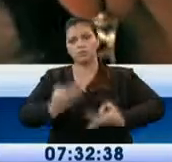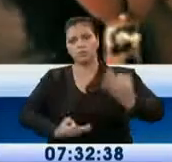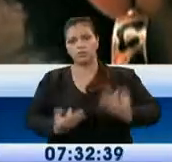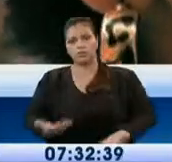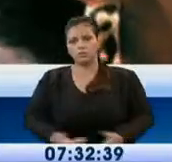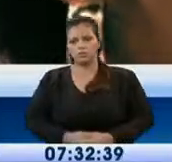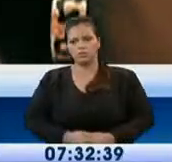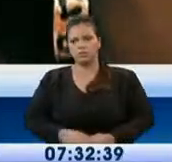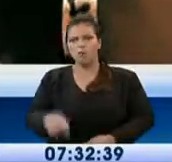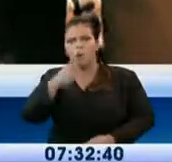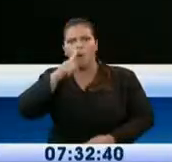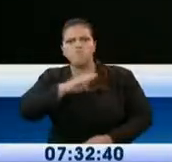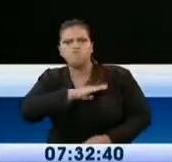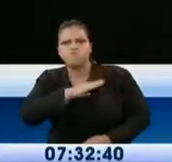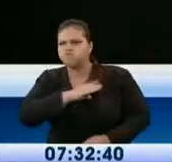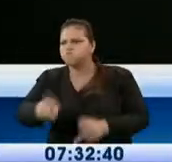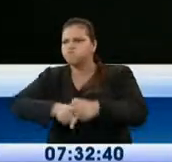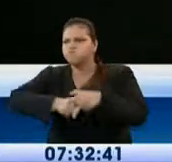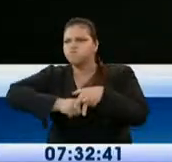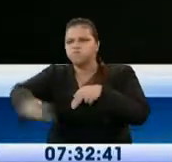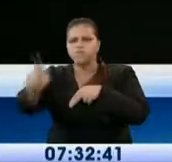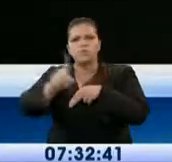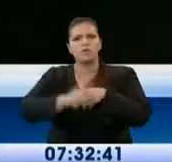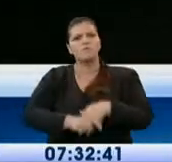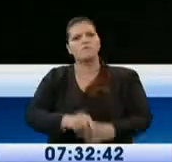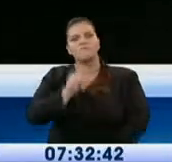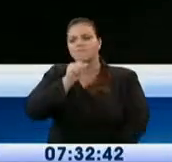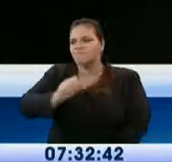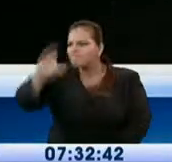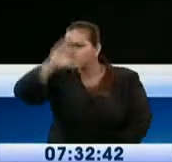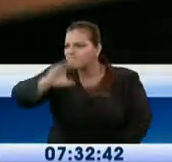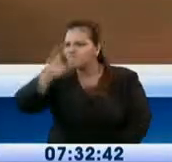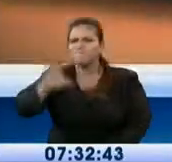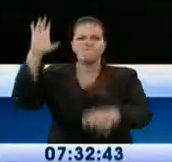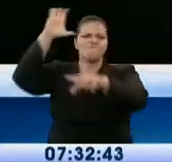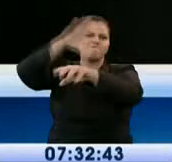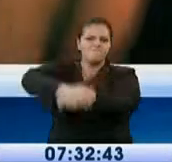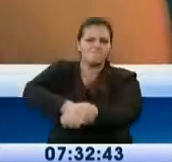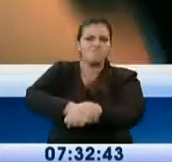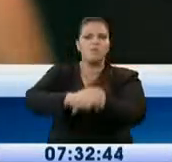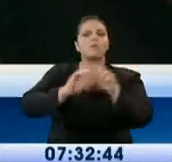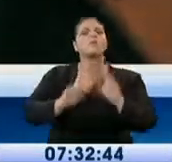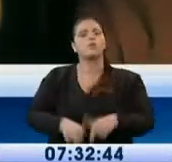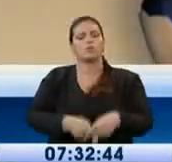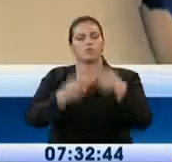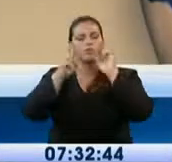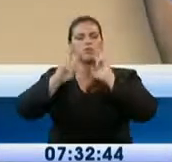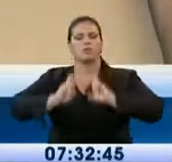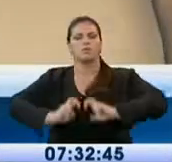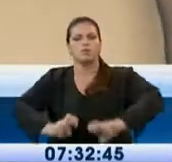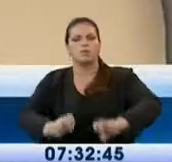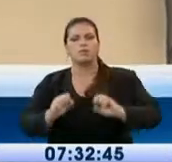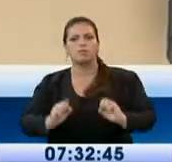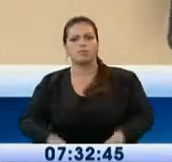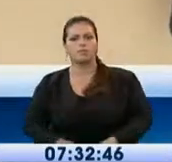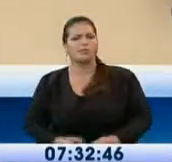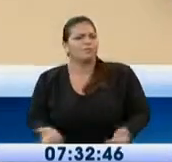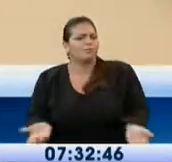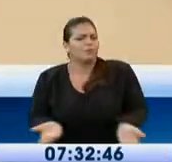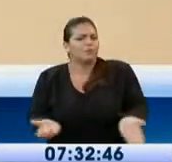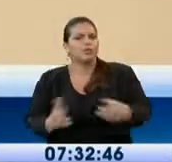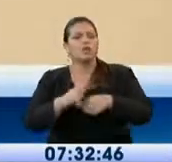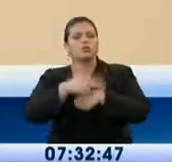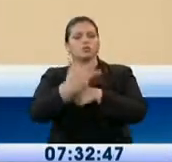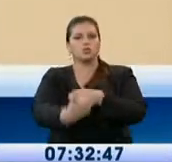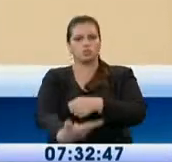no ha sido ubicado. Y lo que piden es que sea aprehendido para que empiecen las investigaciones. El hecho se produjo en el cantón Chone, en donde